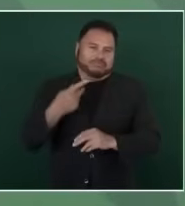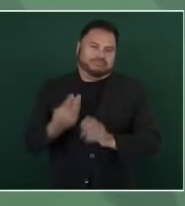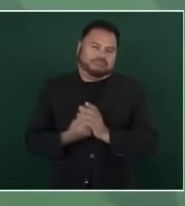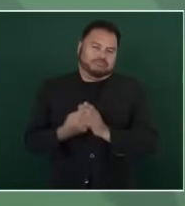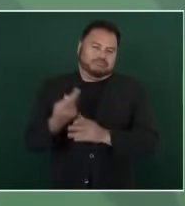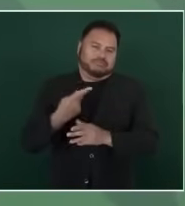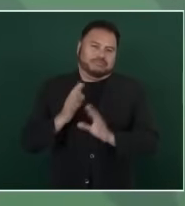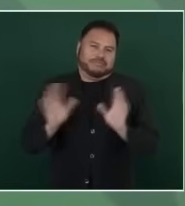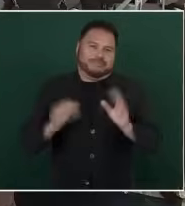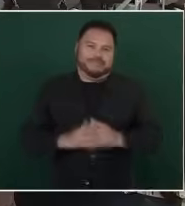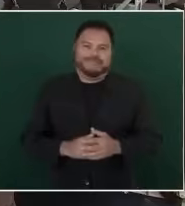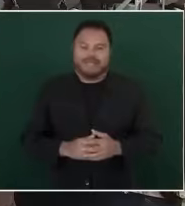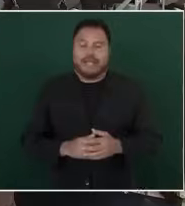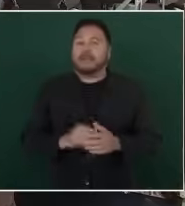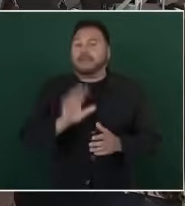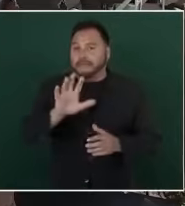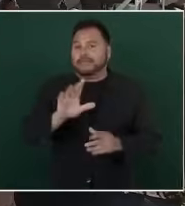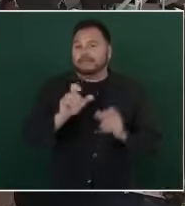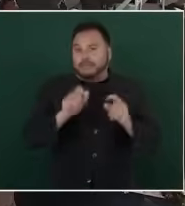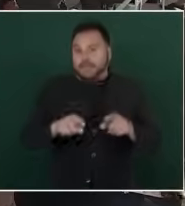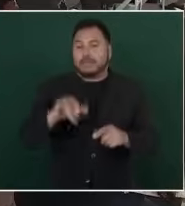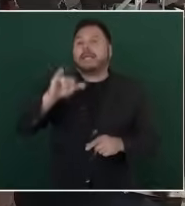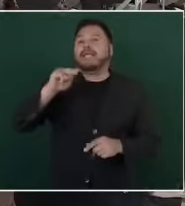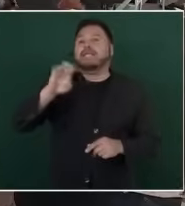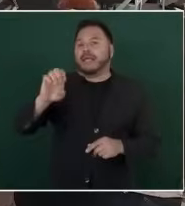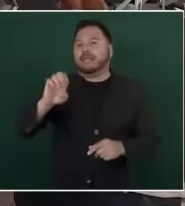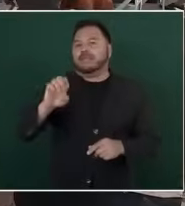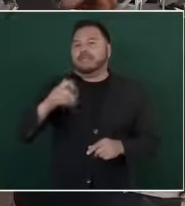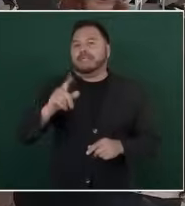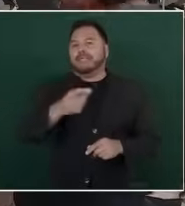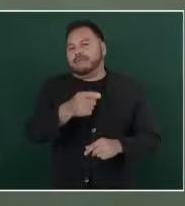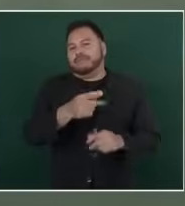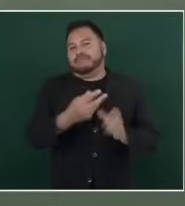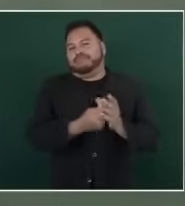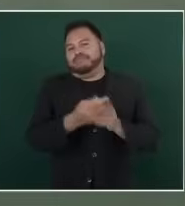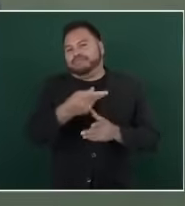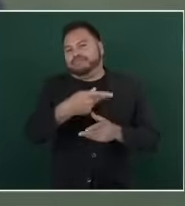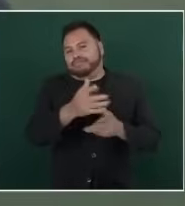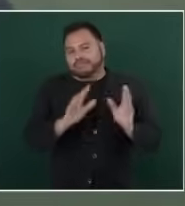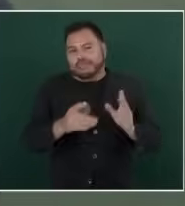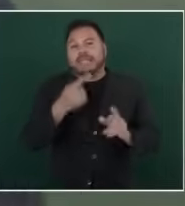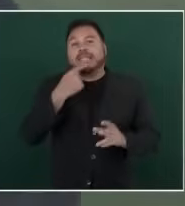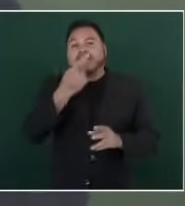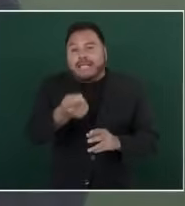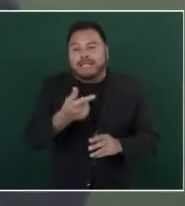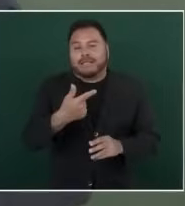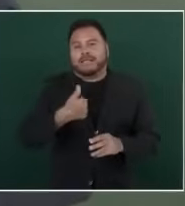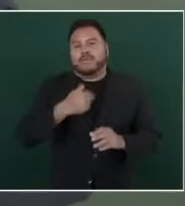Acaban de resolver en el INE que nos van a bajar una entrevista